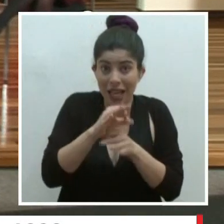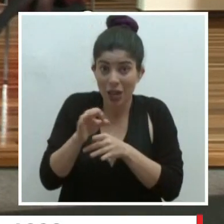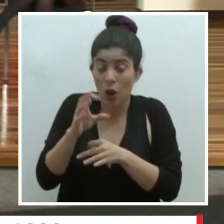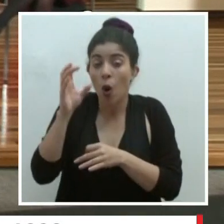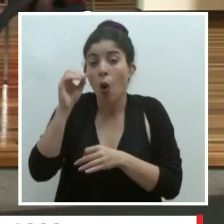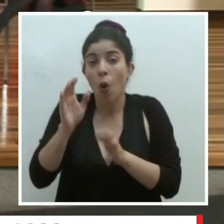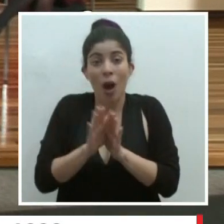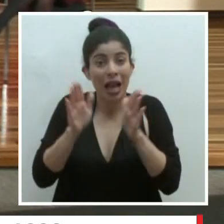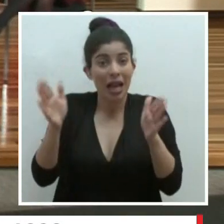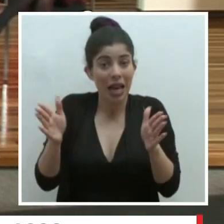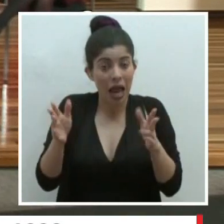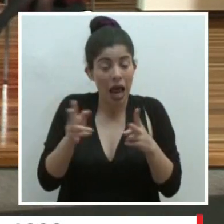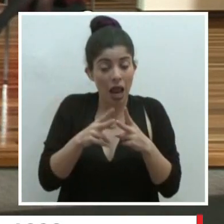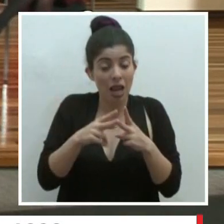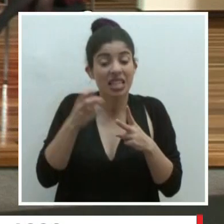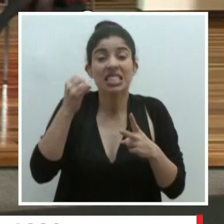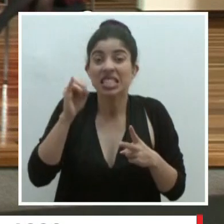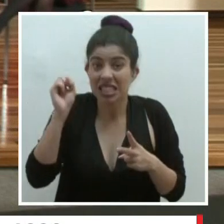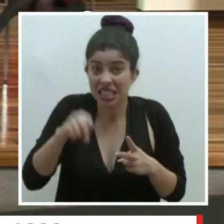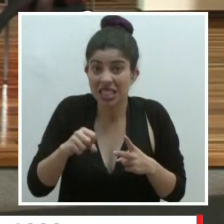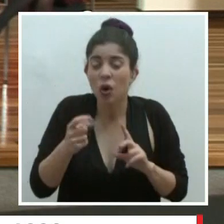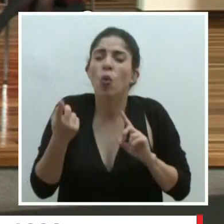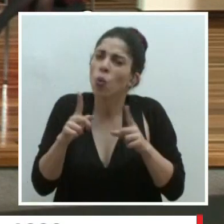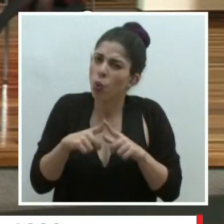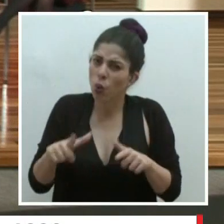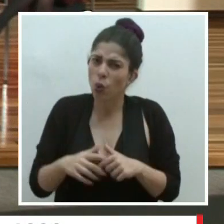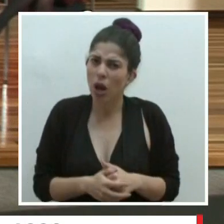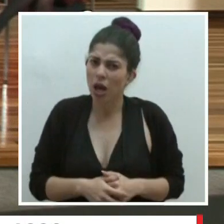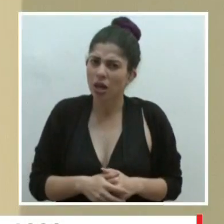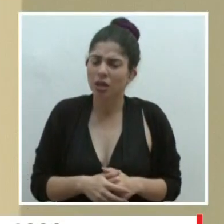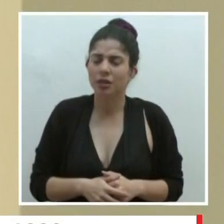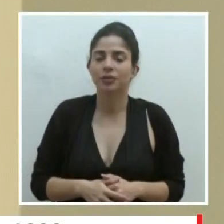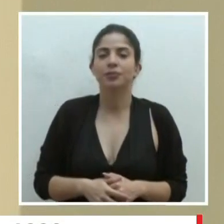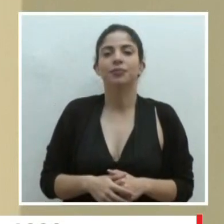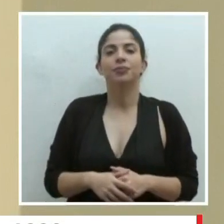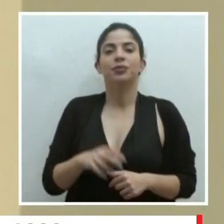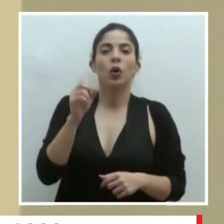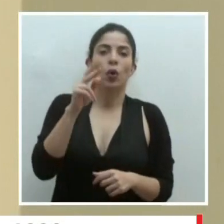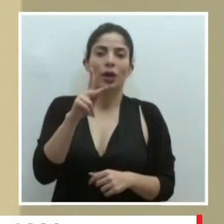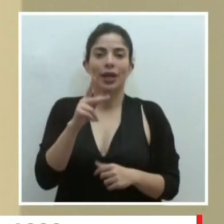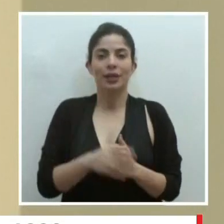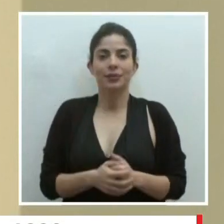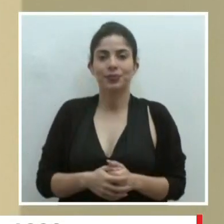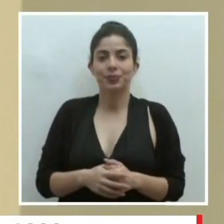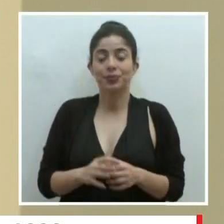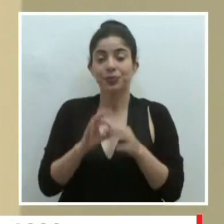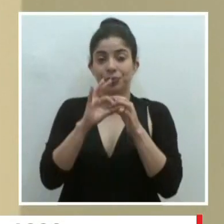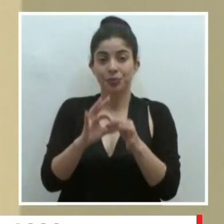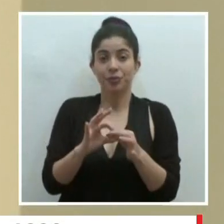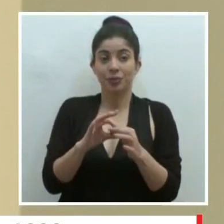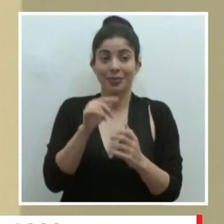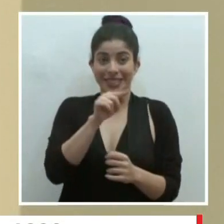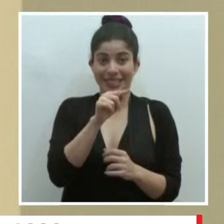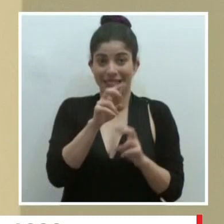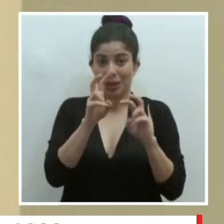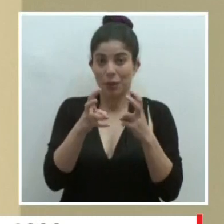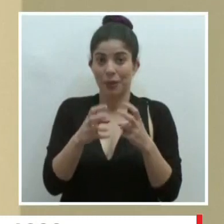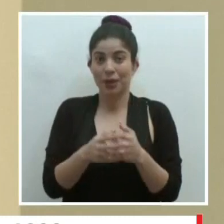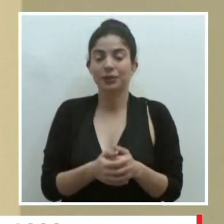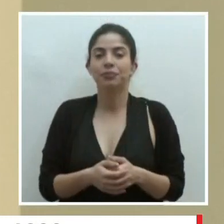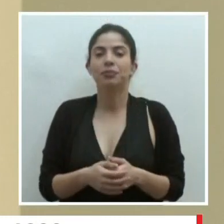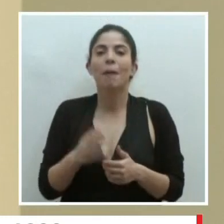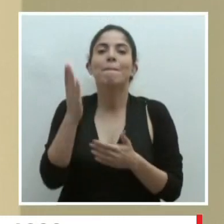o generalizada? Si es así, ¿en qué lugares? Ok, con respecto a ese punto,